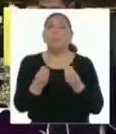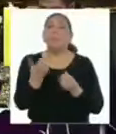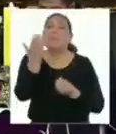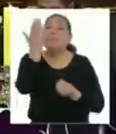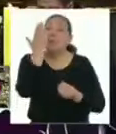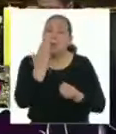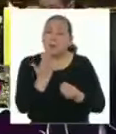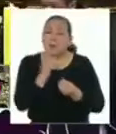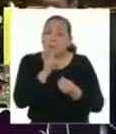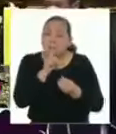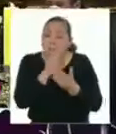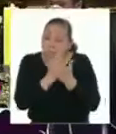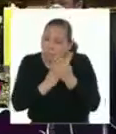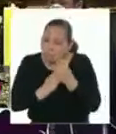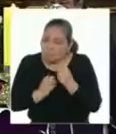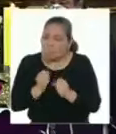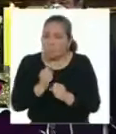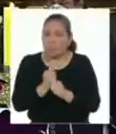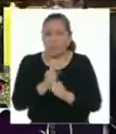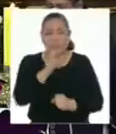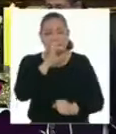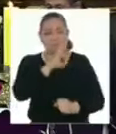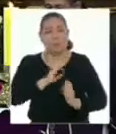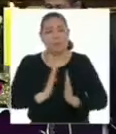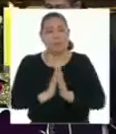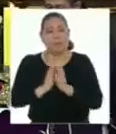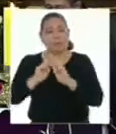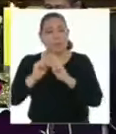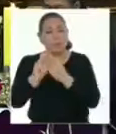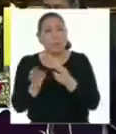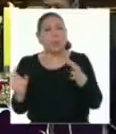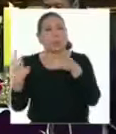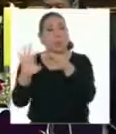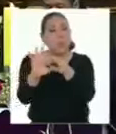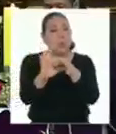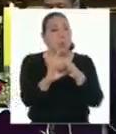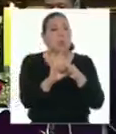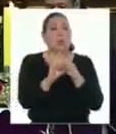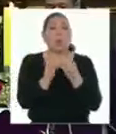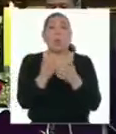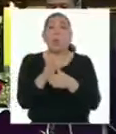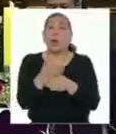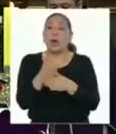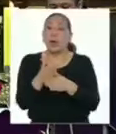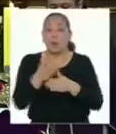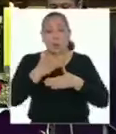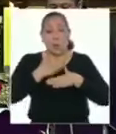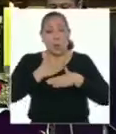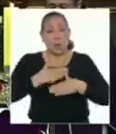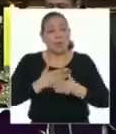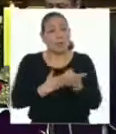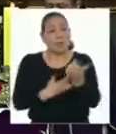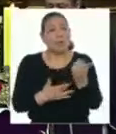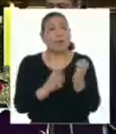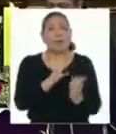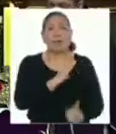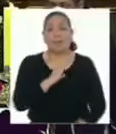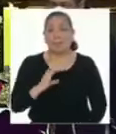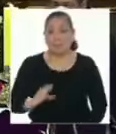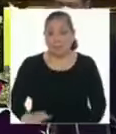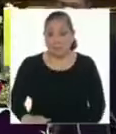Te pedimos humildemente que el Espíritu Santo congregue en la unidad a cuantos participamos del cuerpo y sangre de